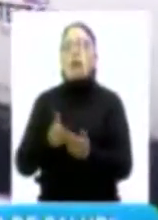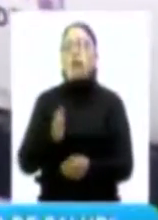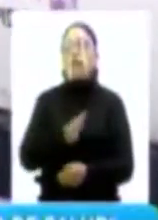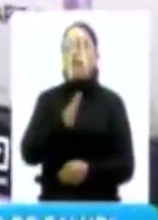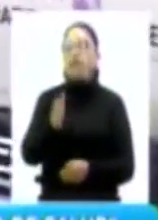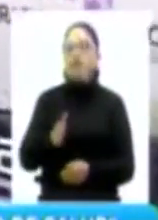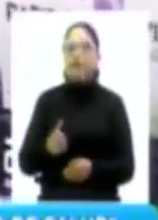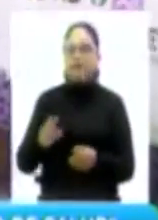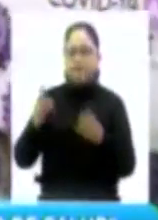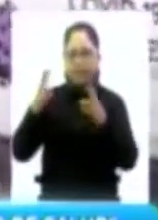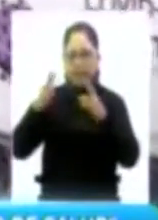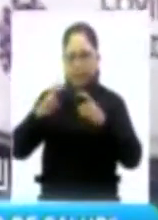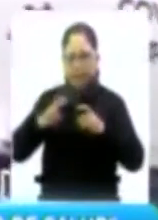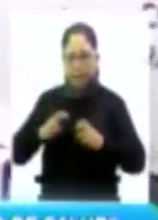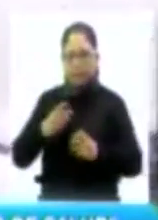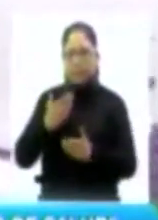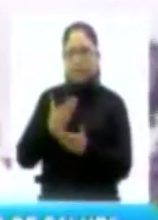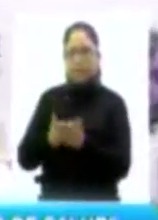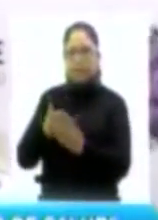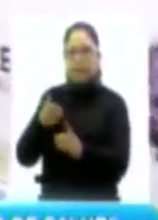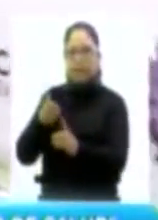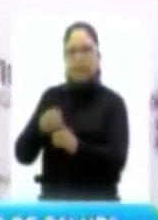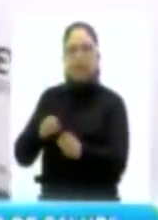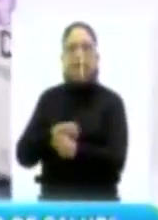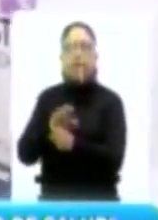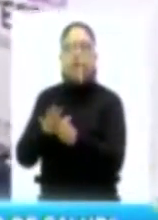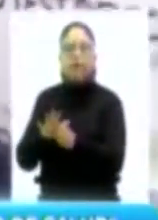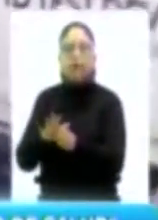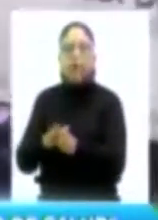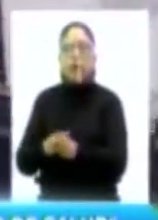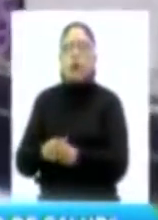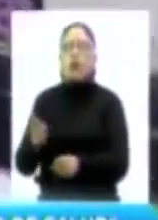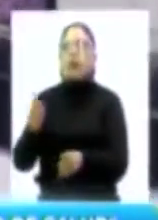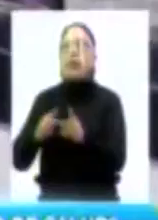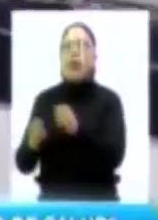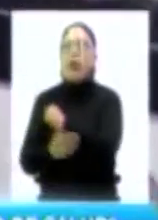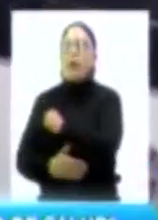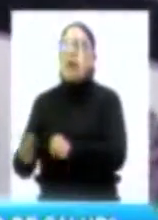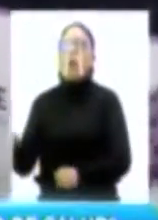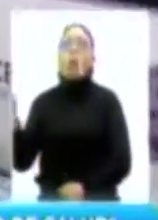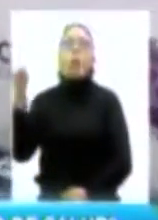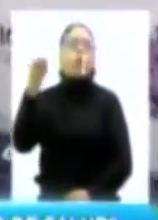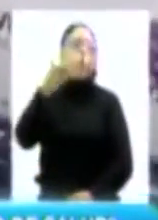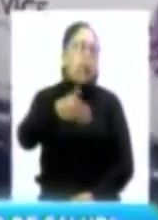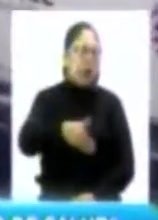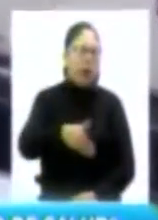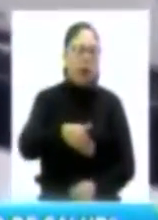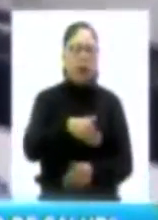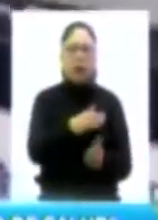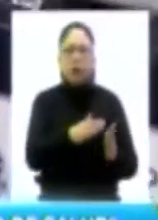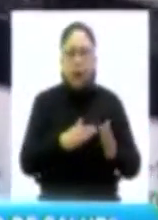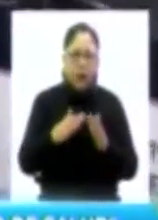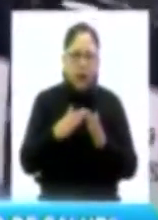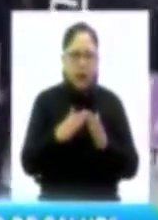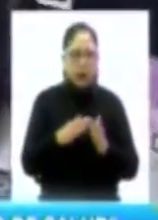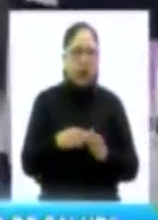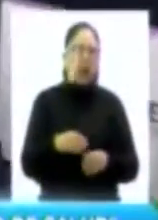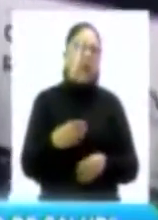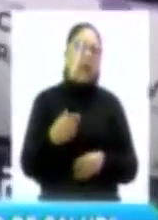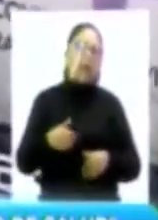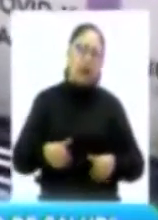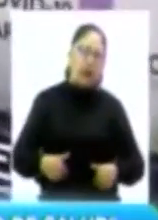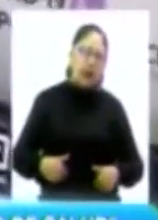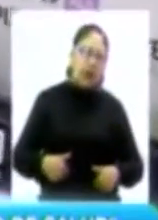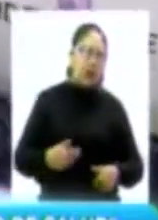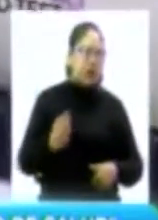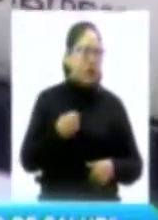no tenga que venir a las ciudades, sino que nosotros iremos al campo, a los lugares donde la